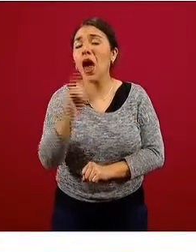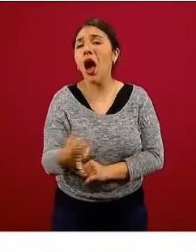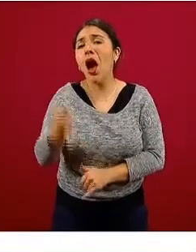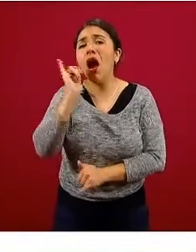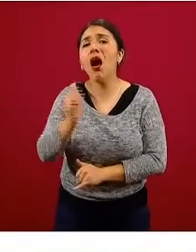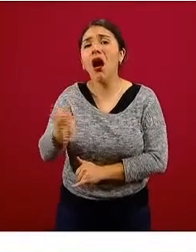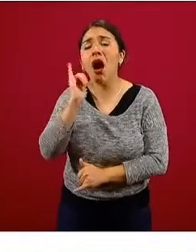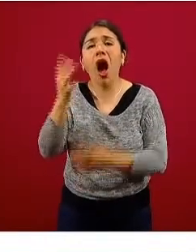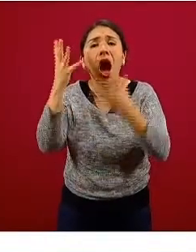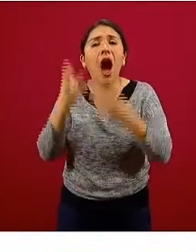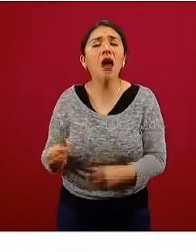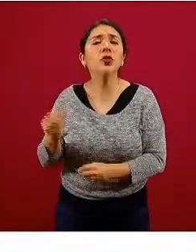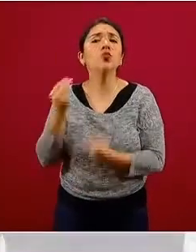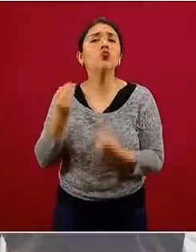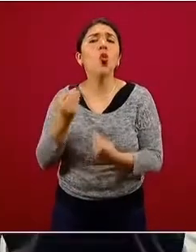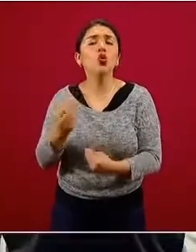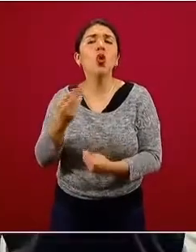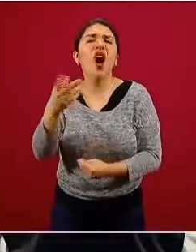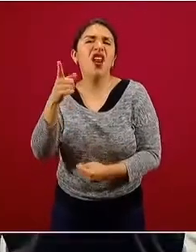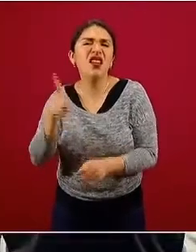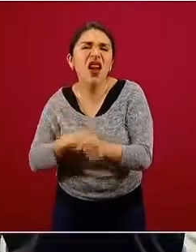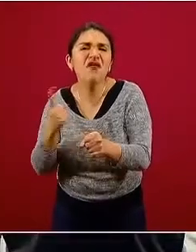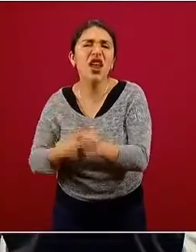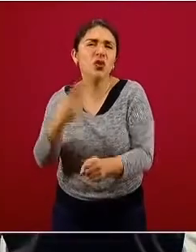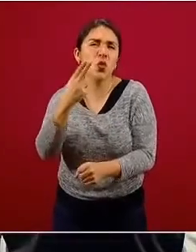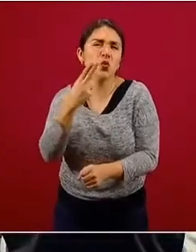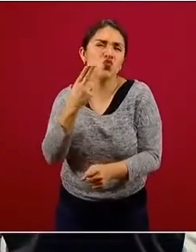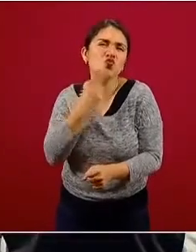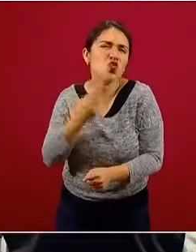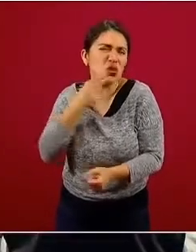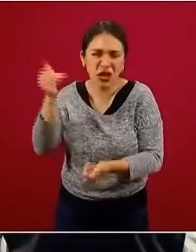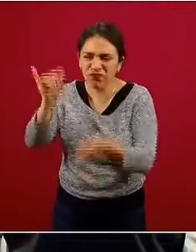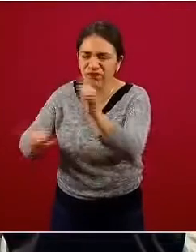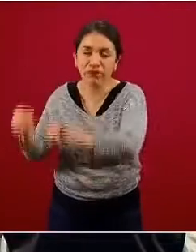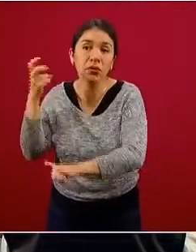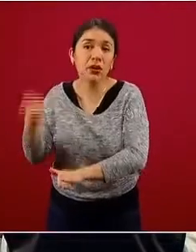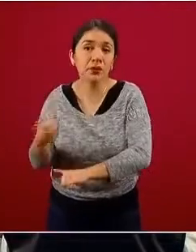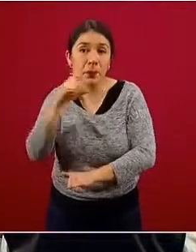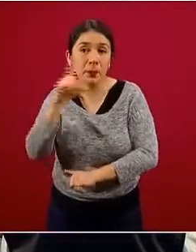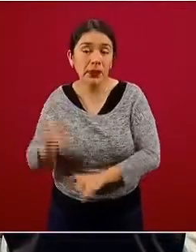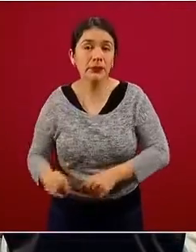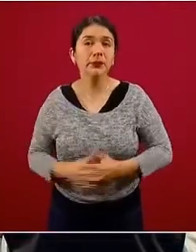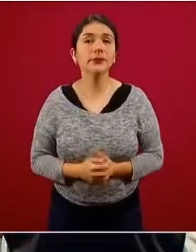al consumo excesivo de bebidas azucaradas. La siguiente, por favor.